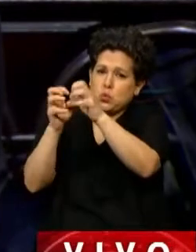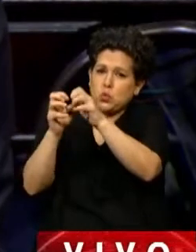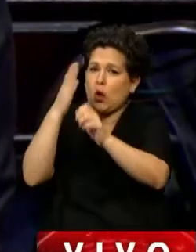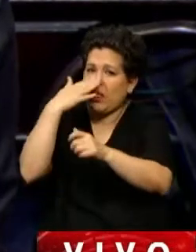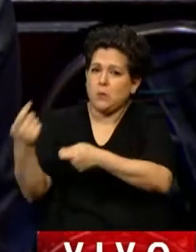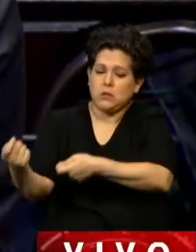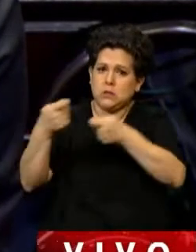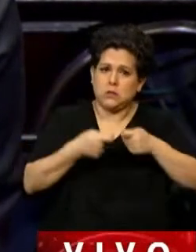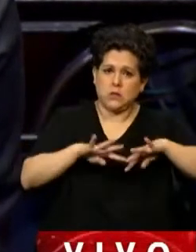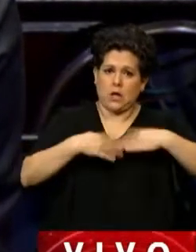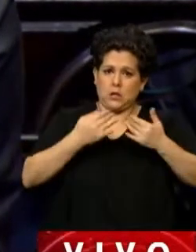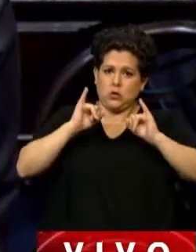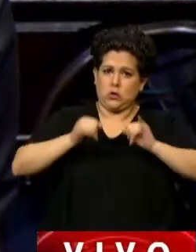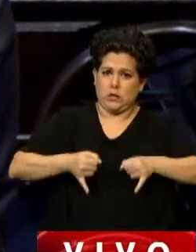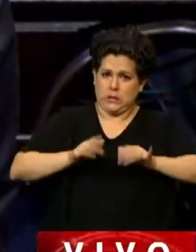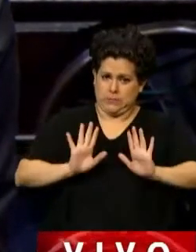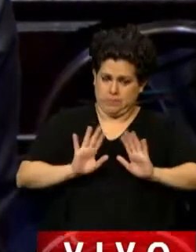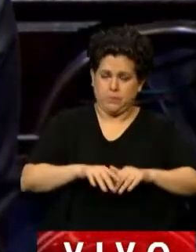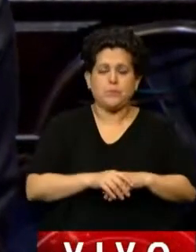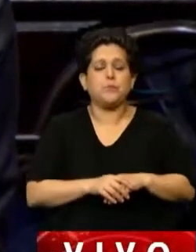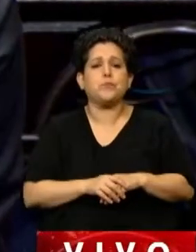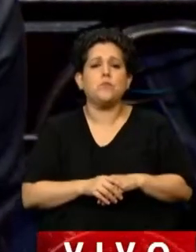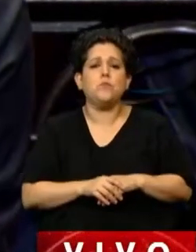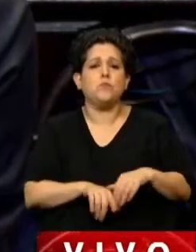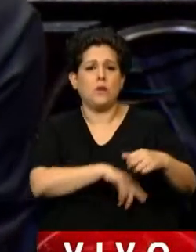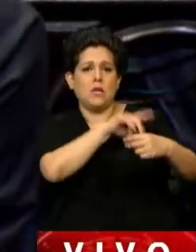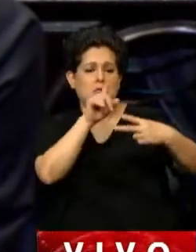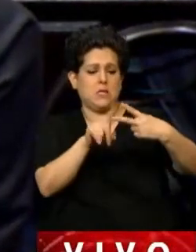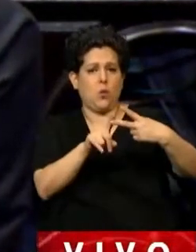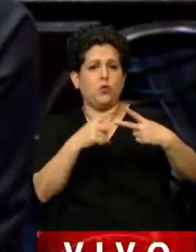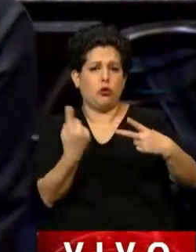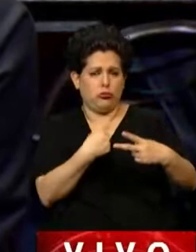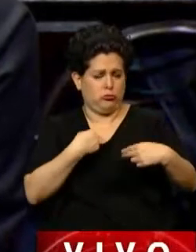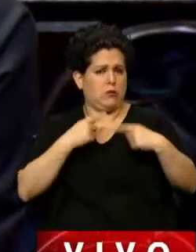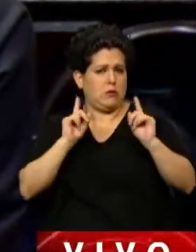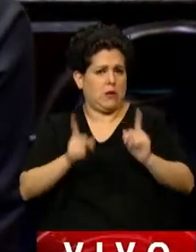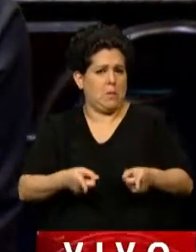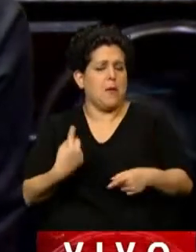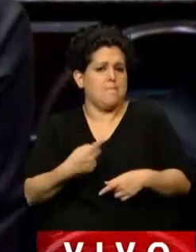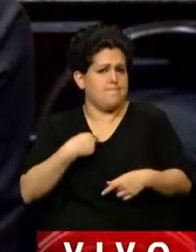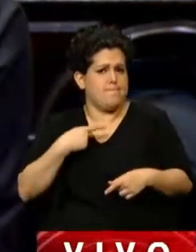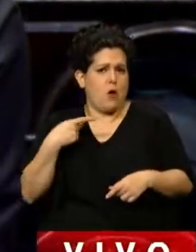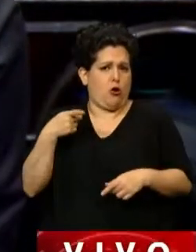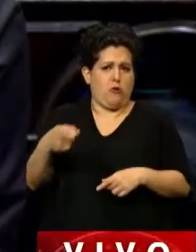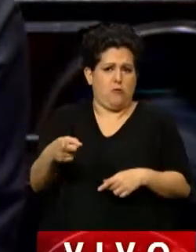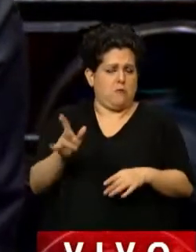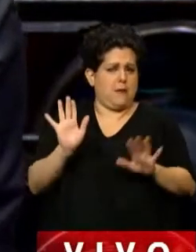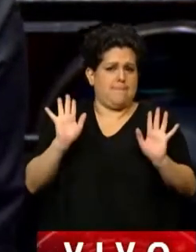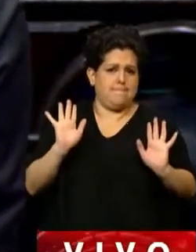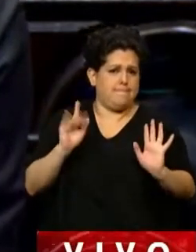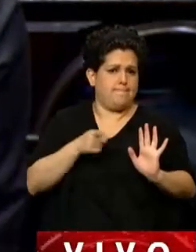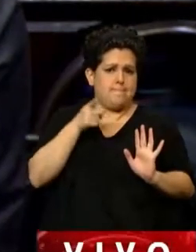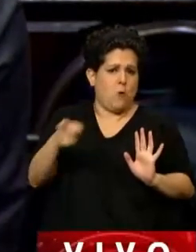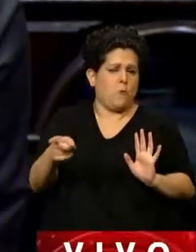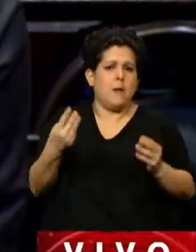Segundo lugar, respecto a lo que va a venir inmediatamente, nosotros también estamos en contra de